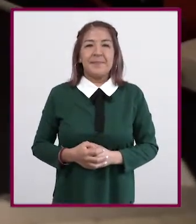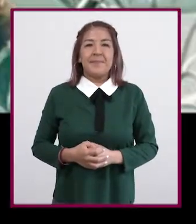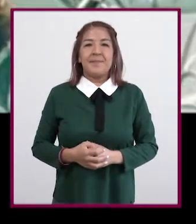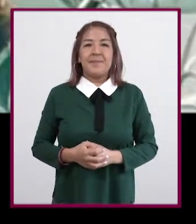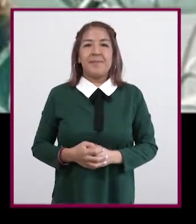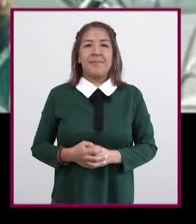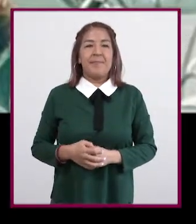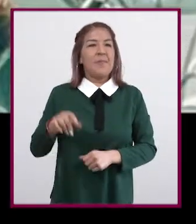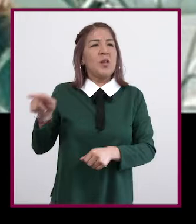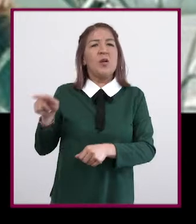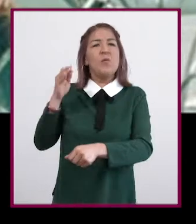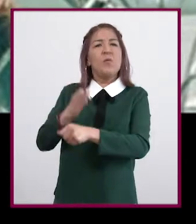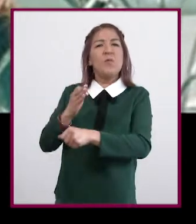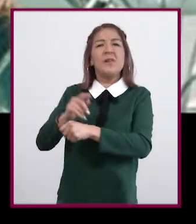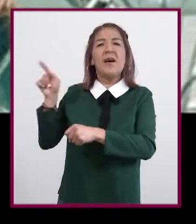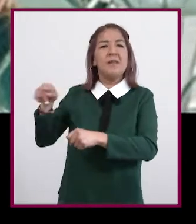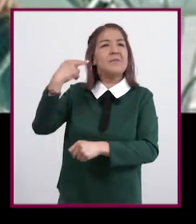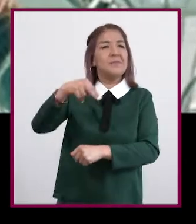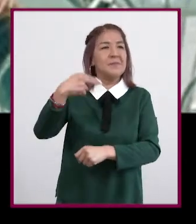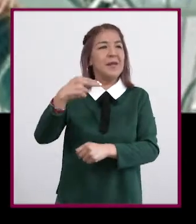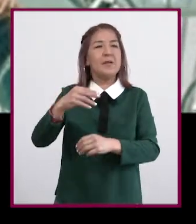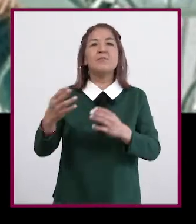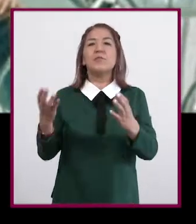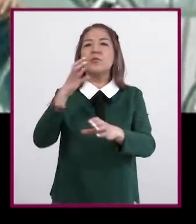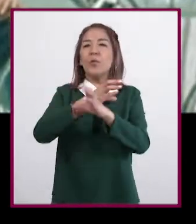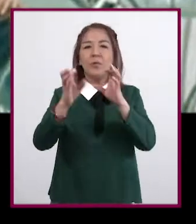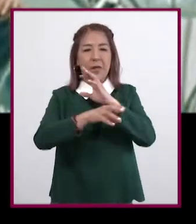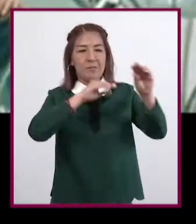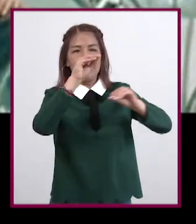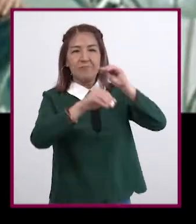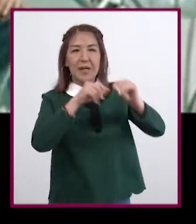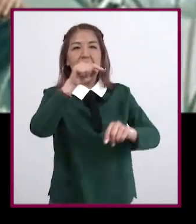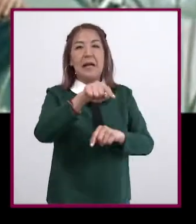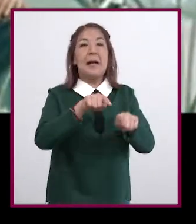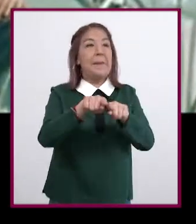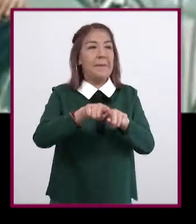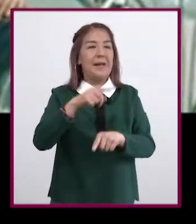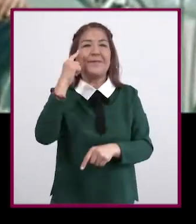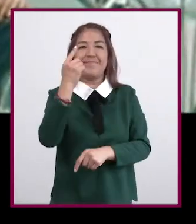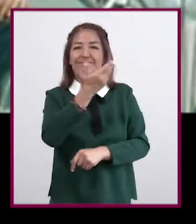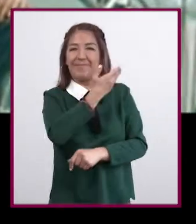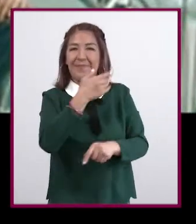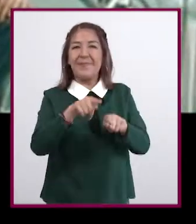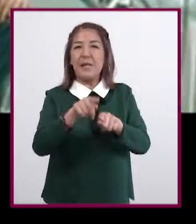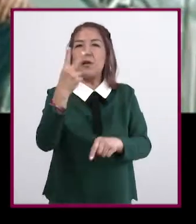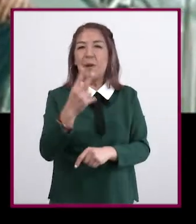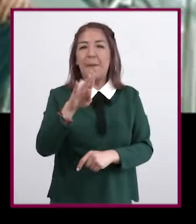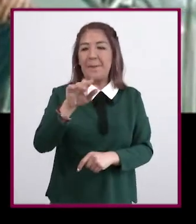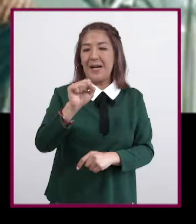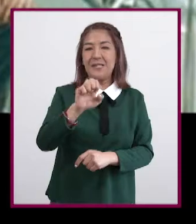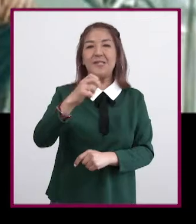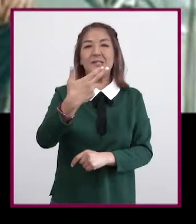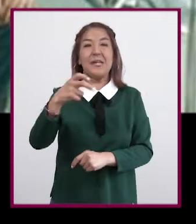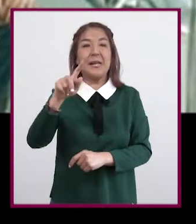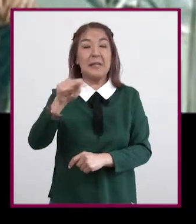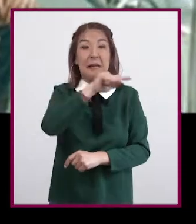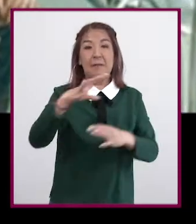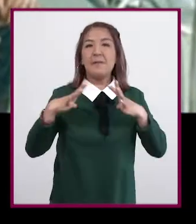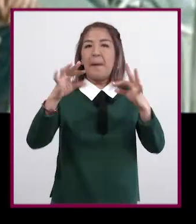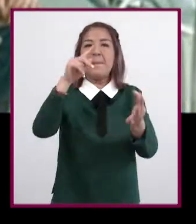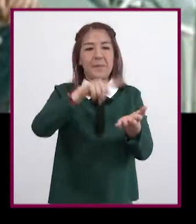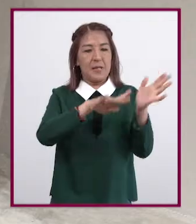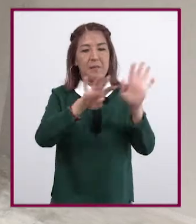Bueno, estamos ante la escultura que se llama Monumento a la Percusión. Es un instrumento de los hermanos Bachet que se hizo en